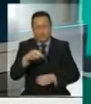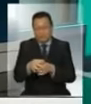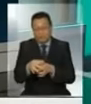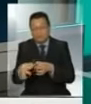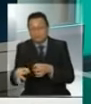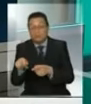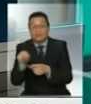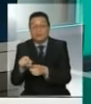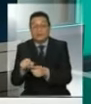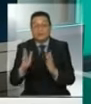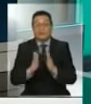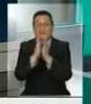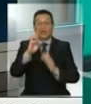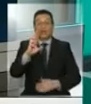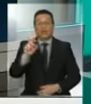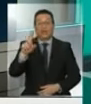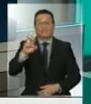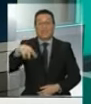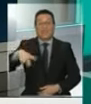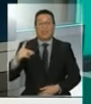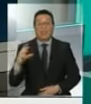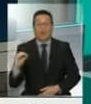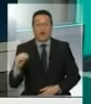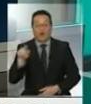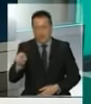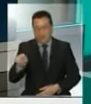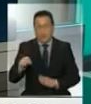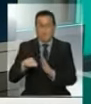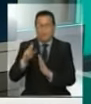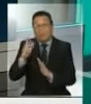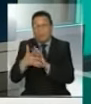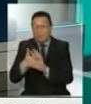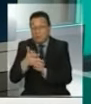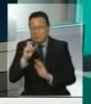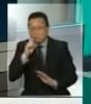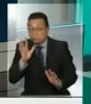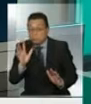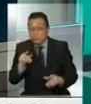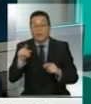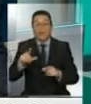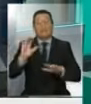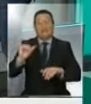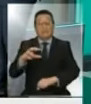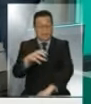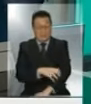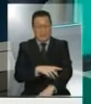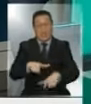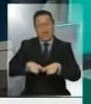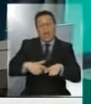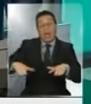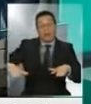finalmente en san rosendo el espectáculo y también en la región de los lagos ya está aquí